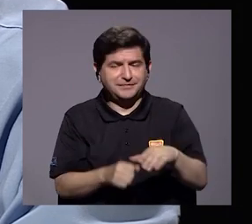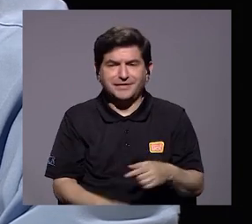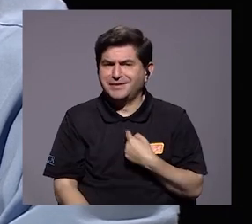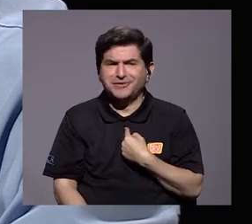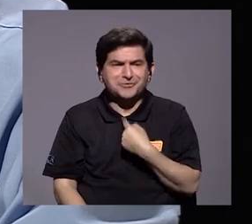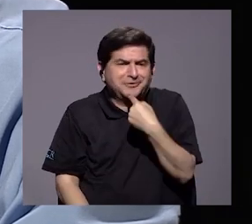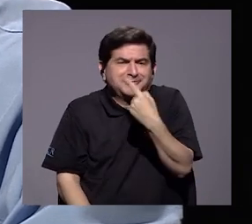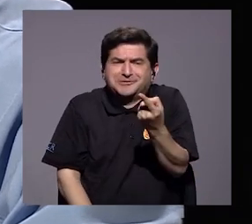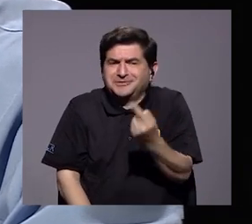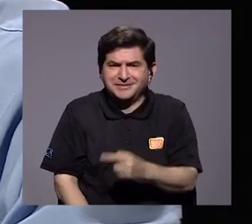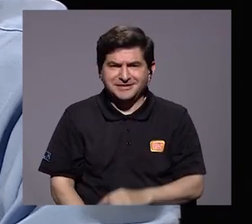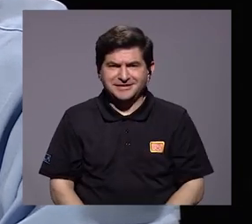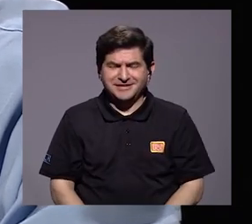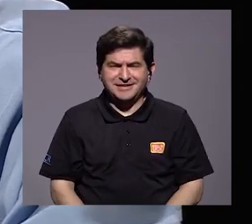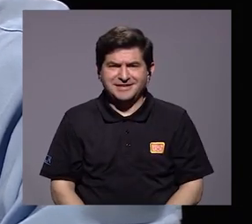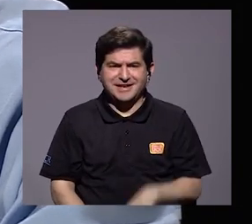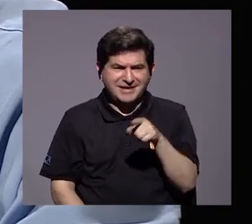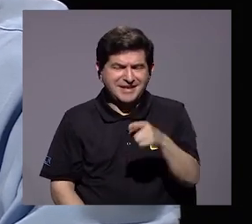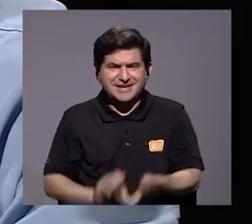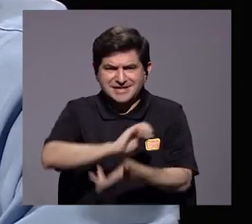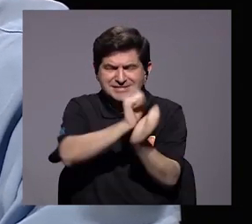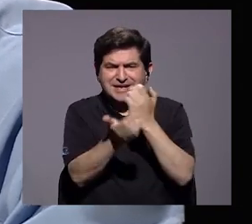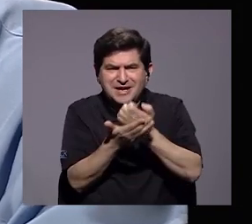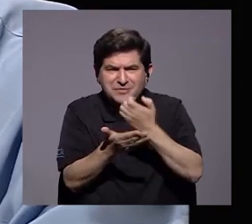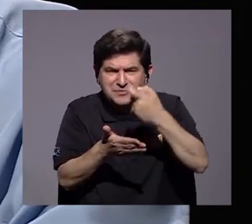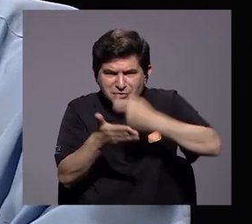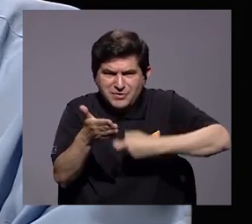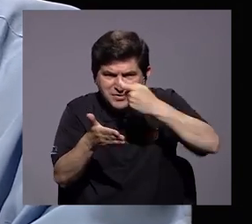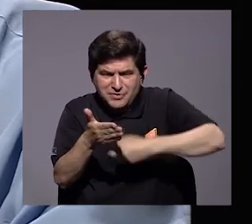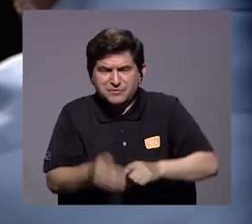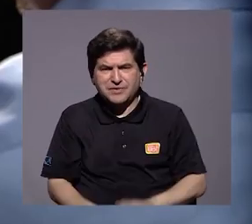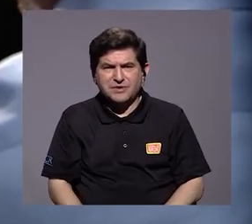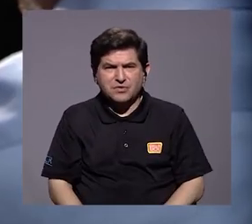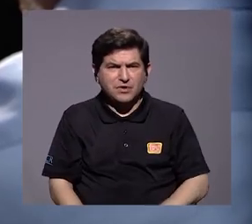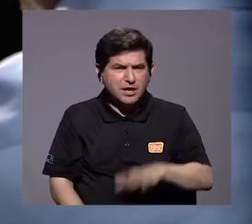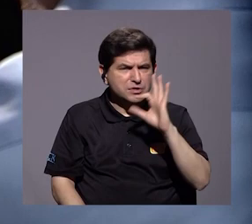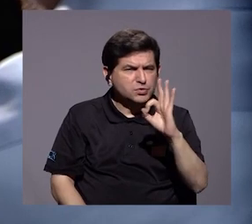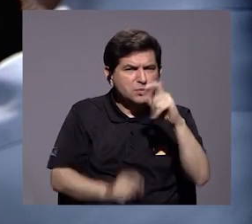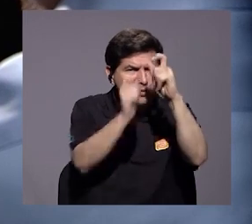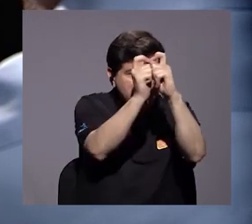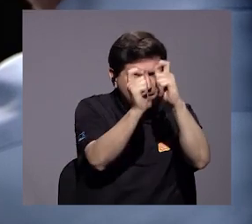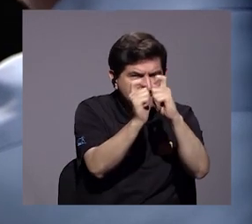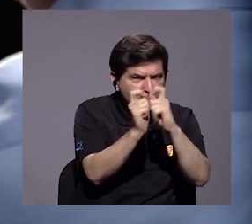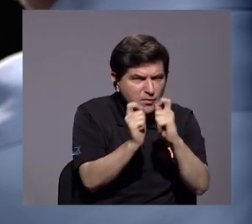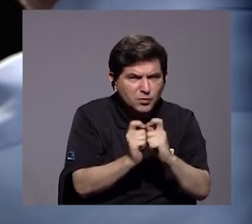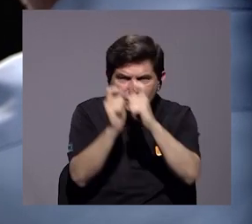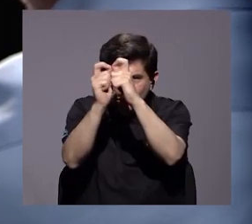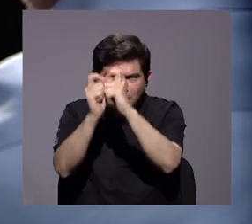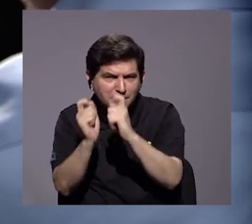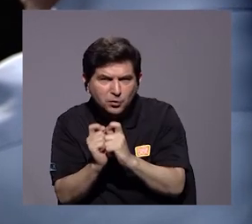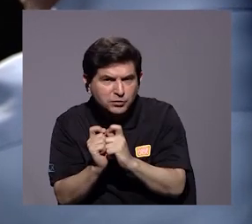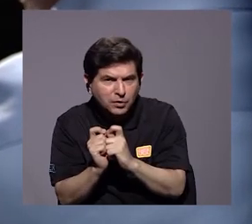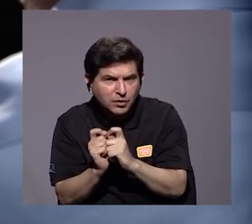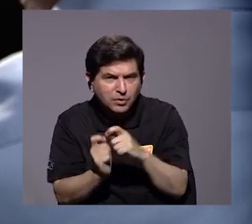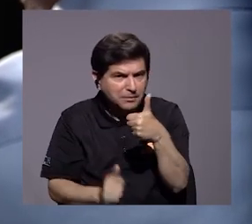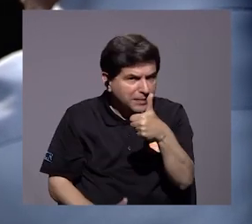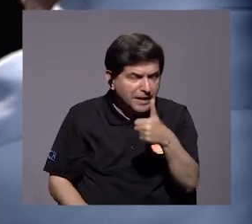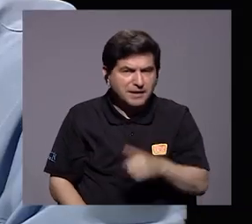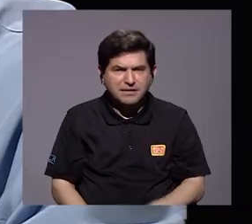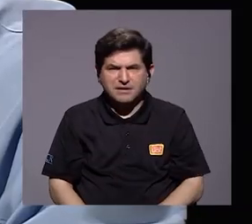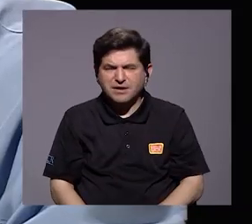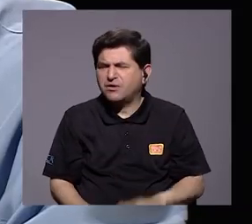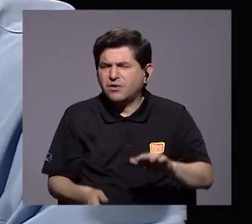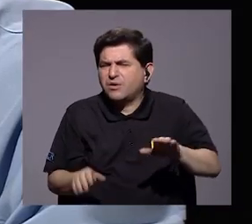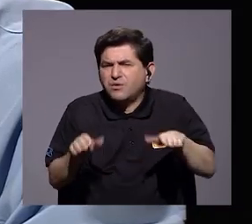yo no podría decir que la reforma fiscal edu bien punto punto esa reforma fiscal estuvo bien punto apuntó entonces